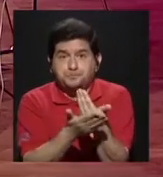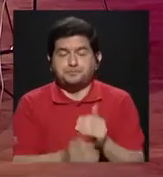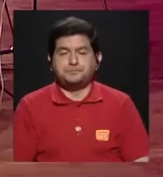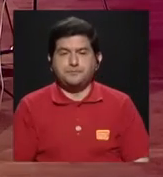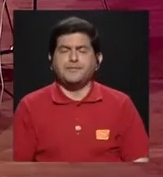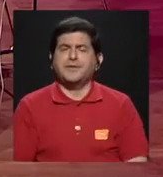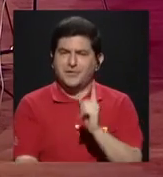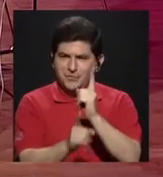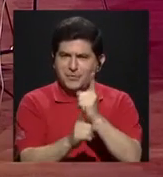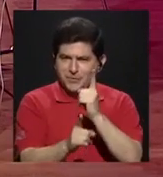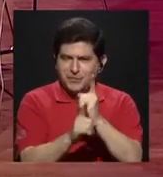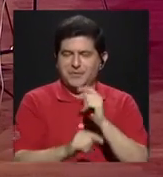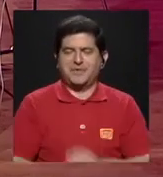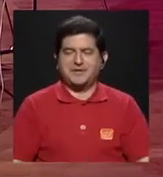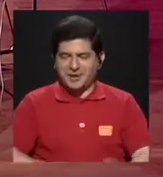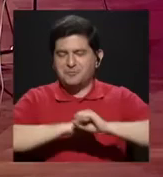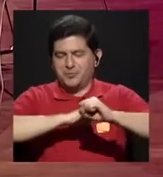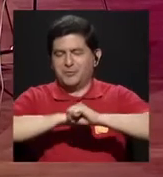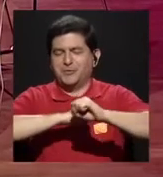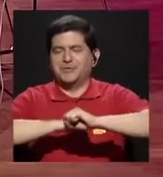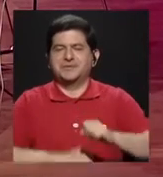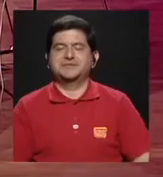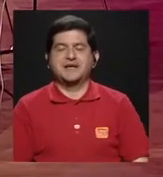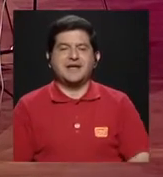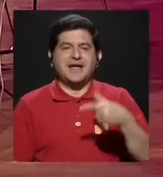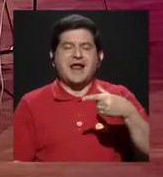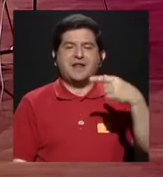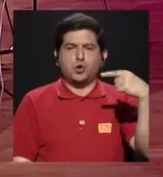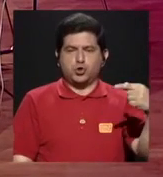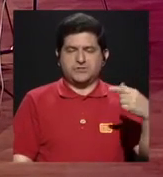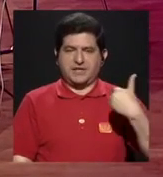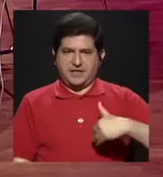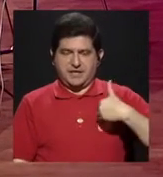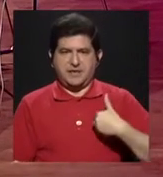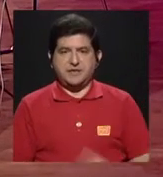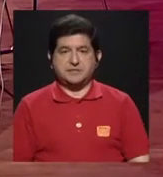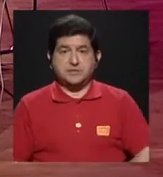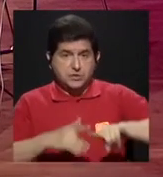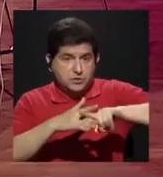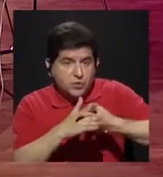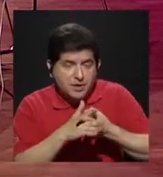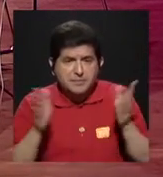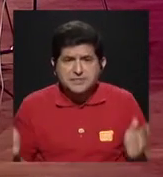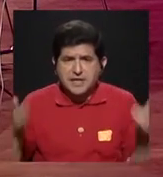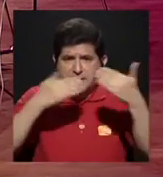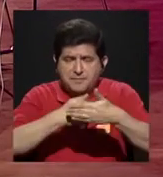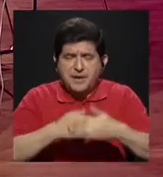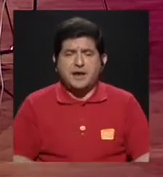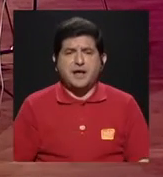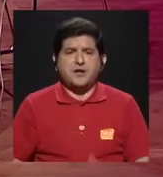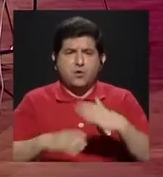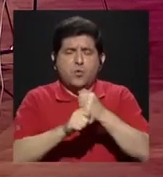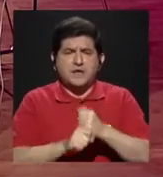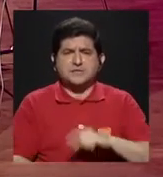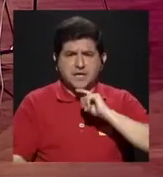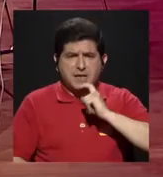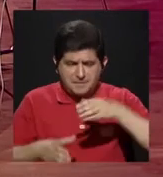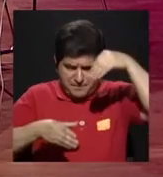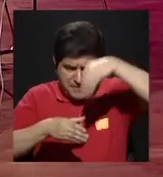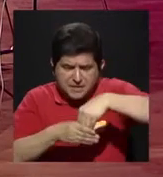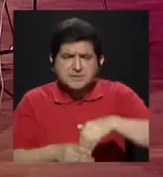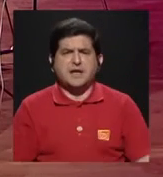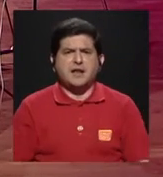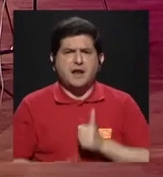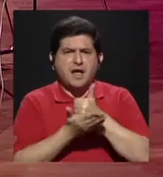hagan propaganda. Dice don Gerardo González, ¿no han empezado a empacar o enlatar? ¿Han recibido ayuda del